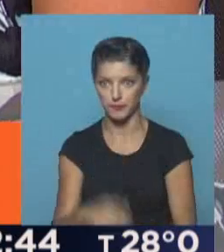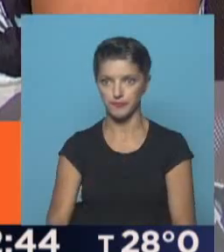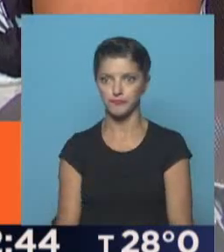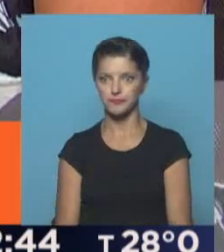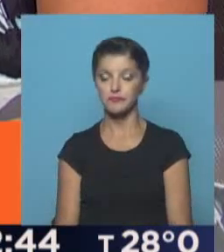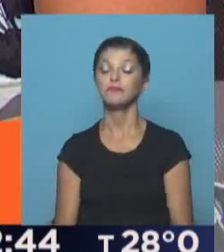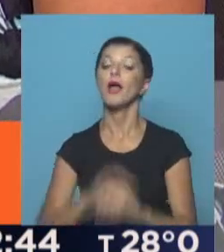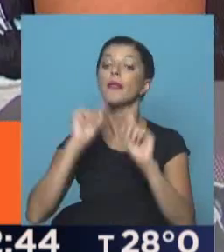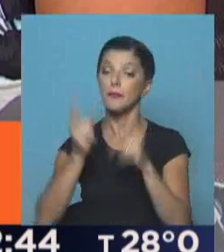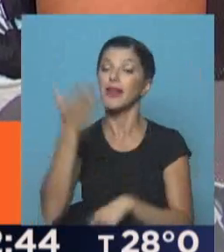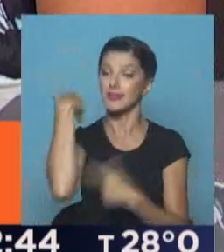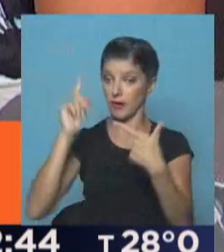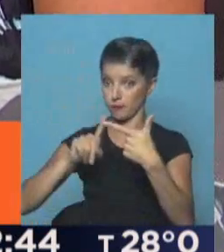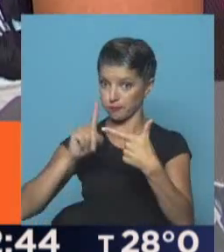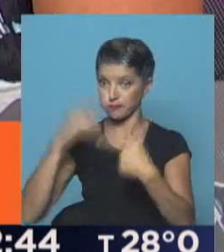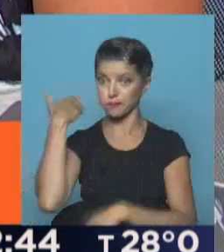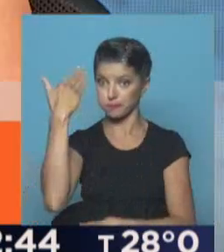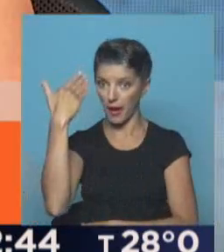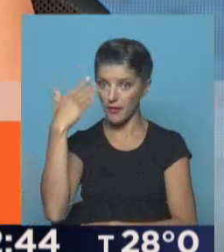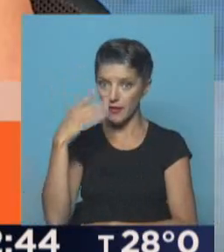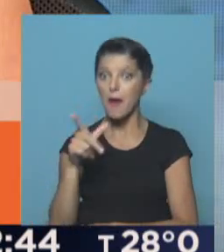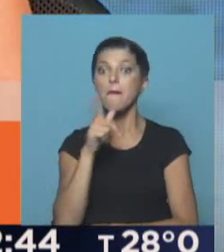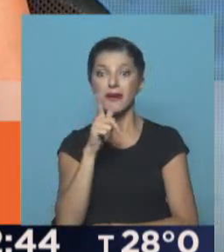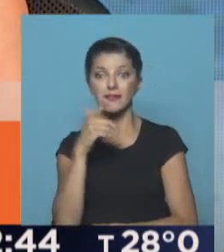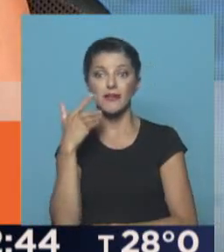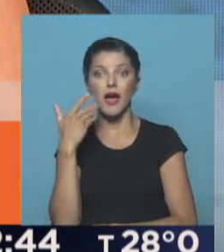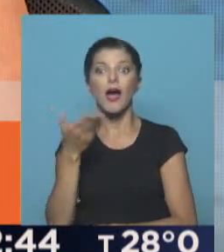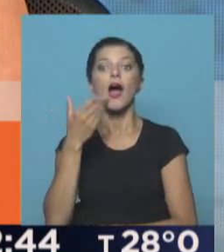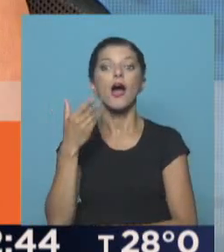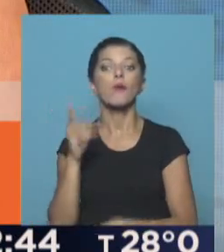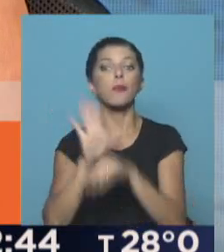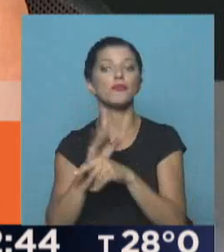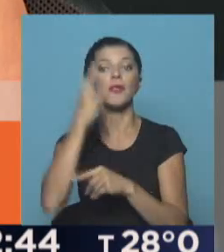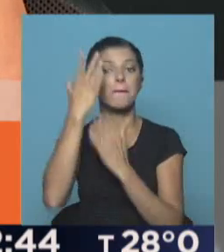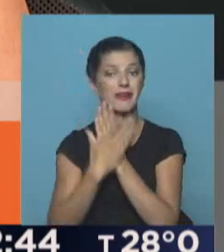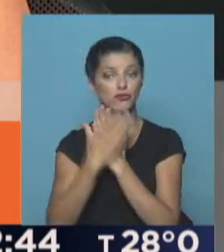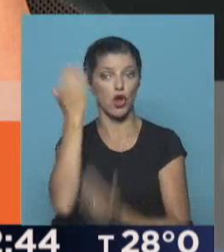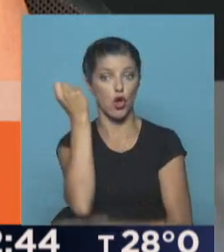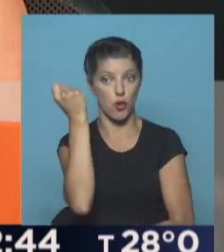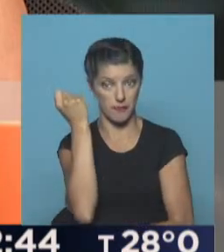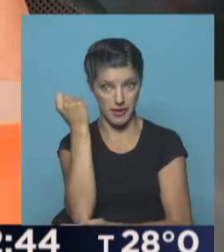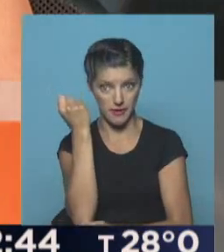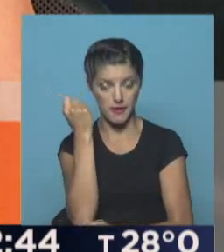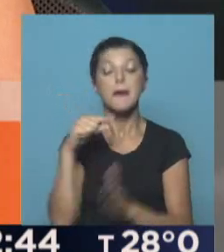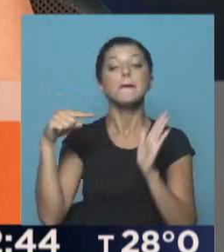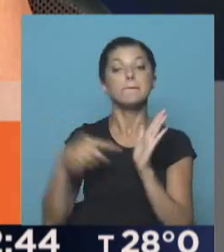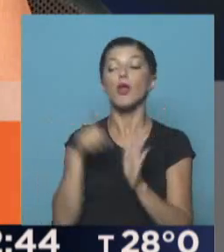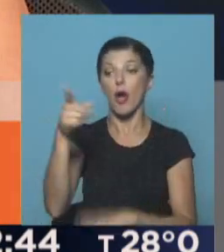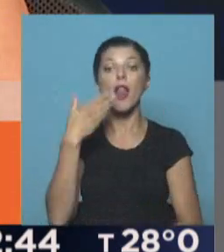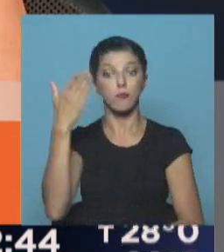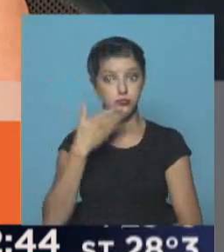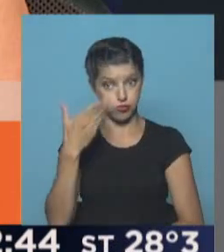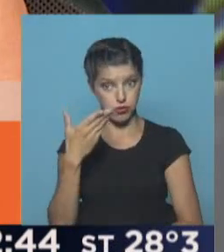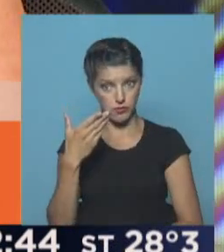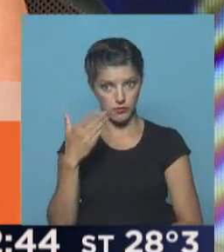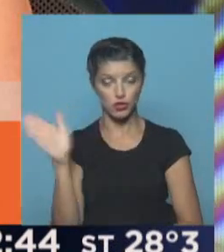su conferencia de prensa era sumamente esperada, parecía que estaba hablando el presidente o un ministro de Economía por lo menos, pero una de sus definiciones que se